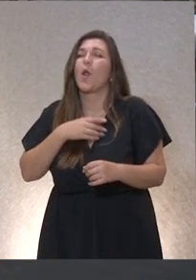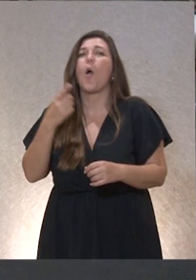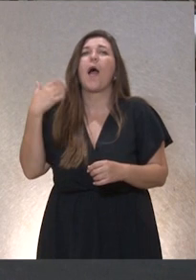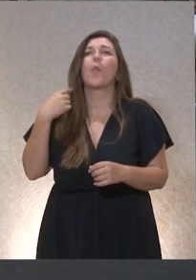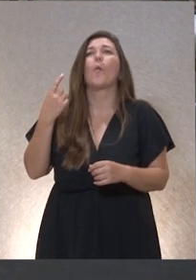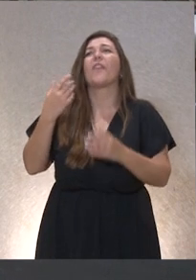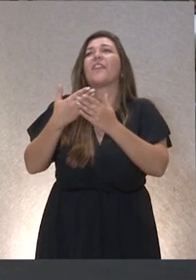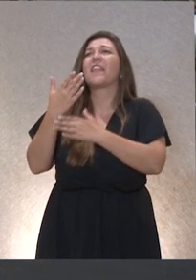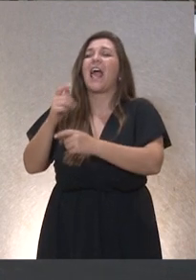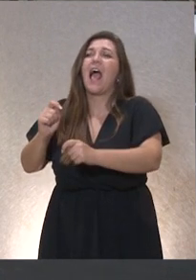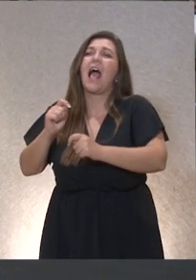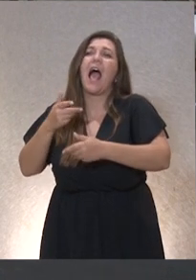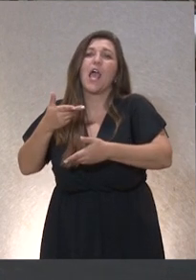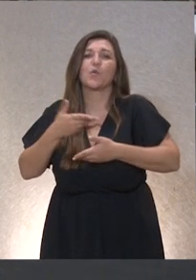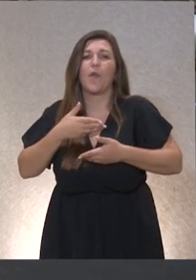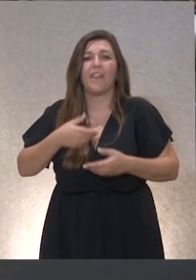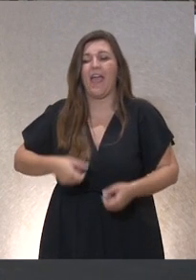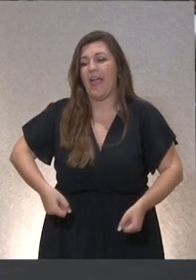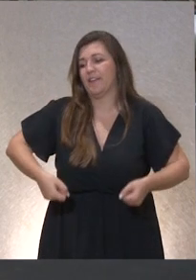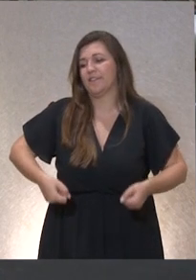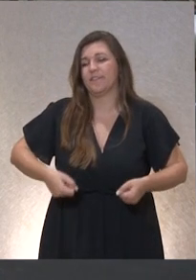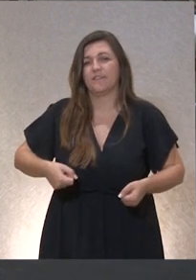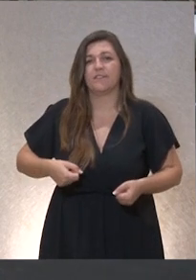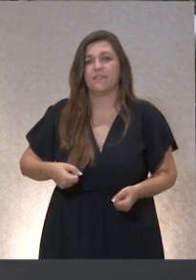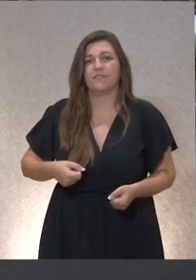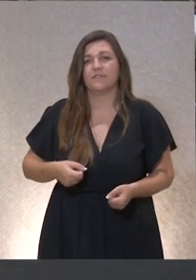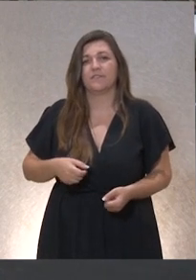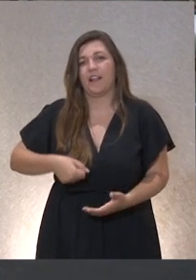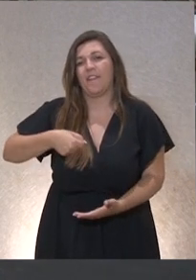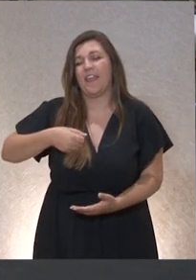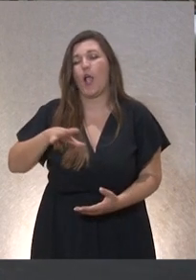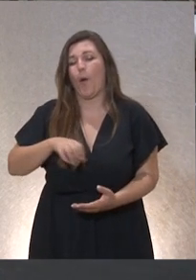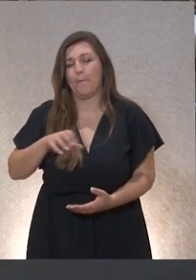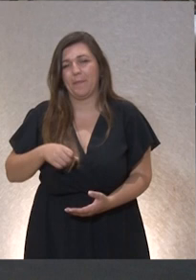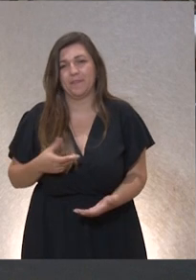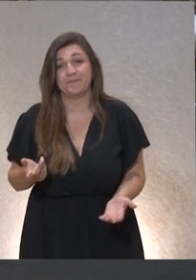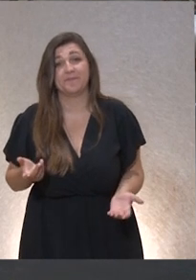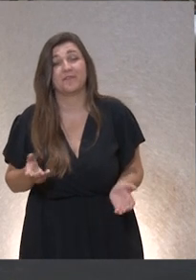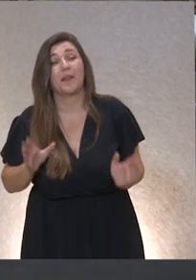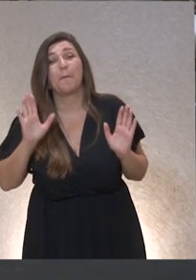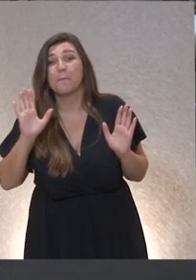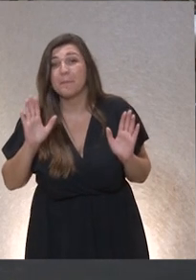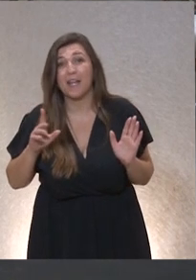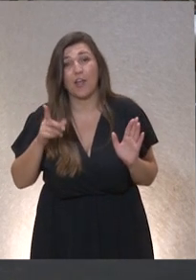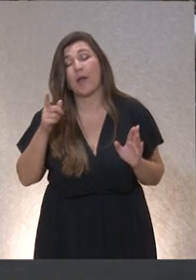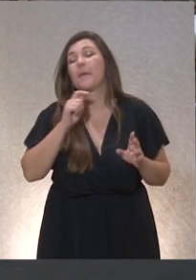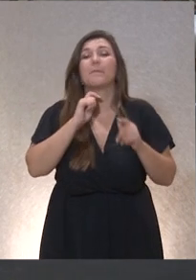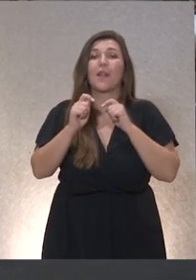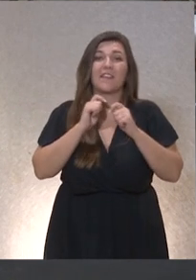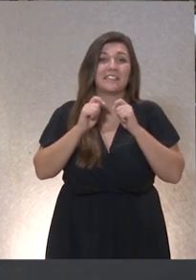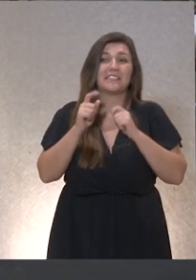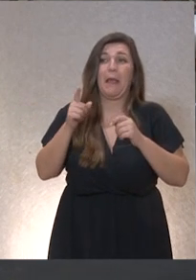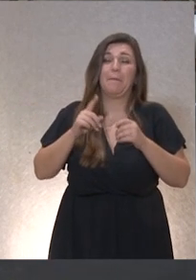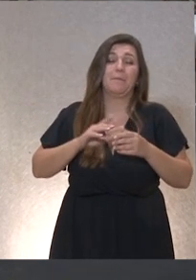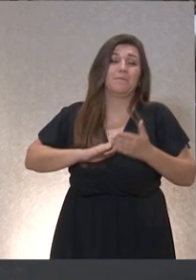día a subir la la cesta de la compra pero claro el periodista que ha ido que no está